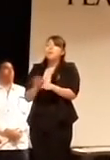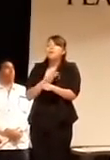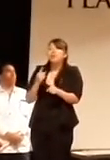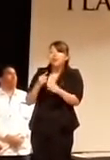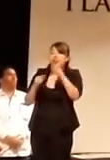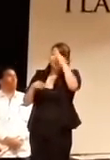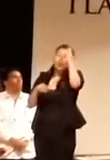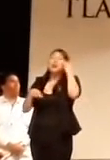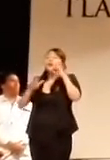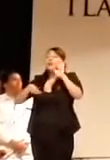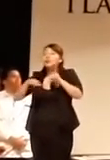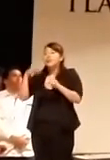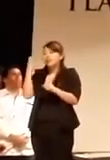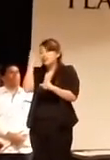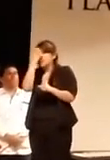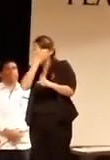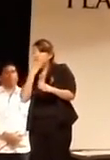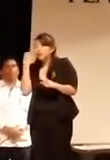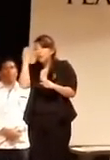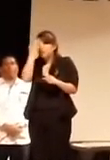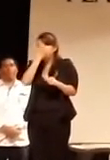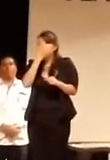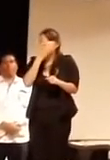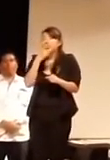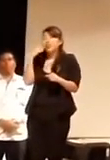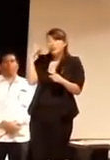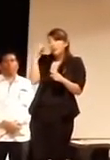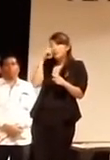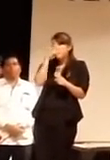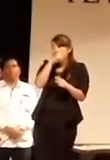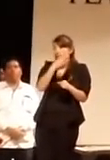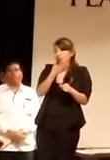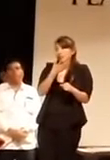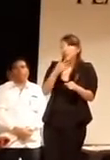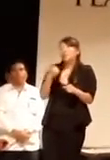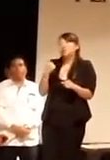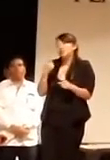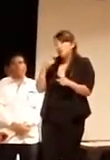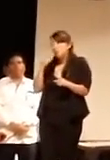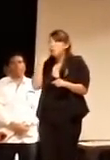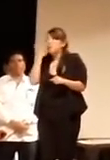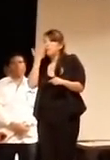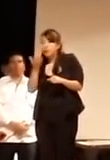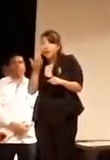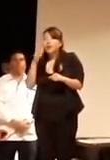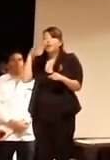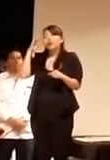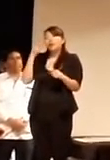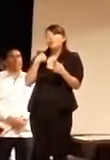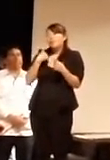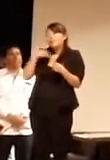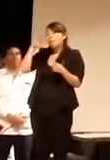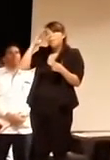evaluación. Nos hemos cerrado la posibilidad de plantear otras formas de evaluar.